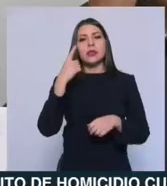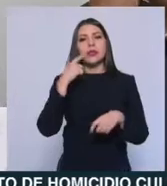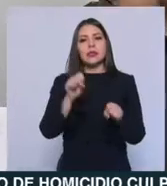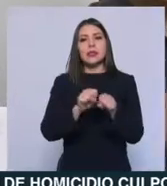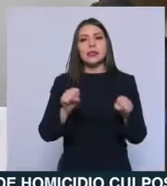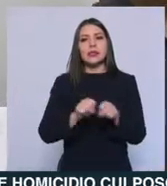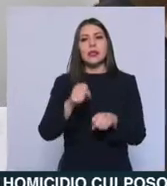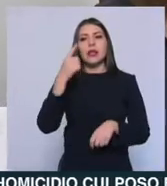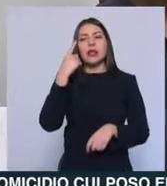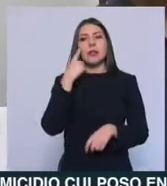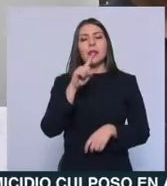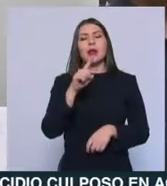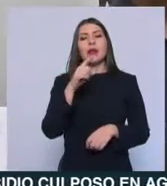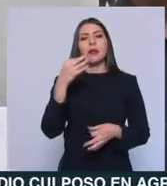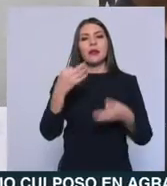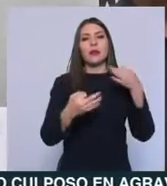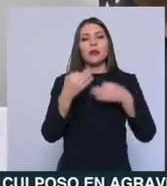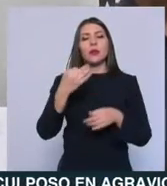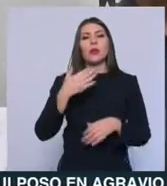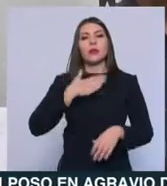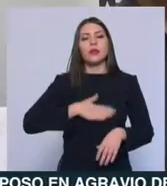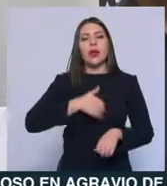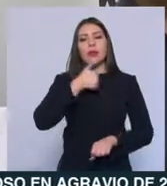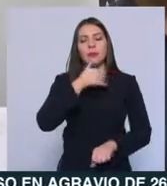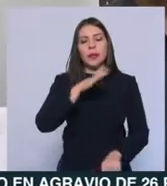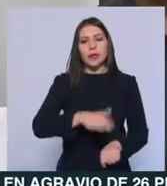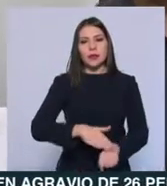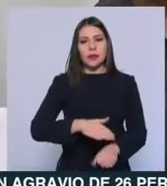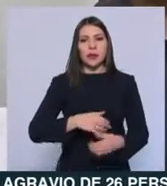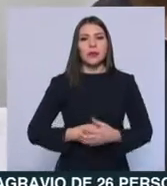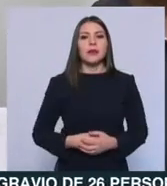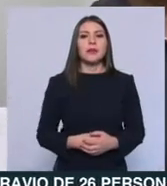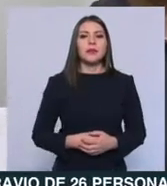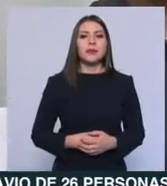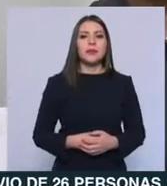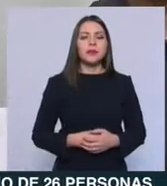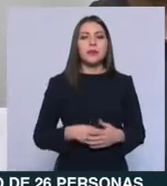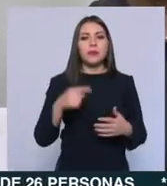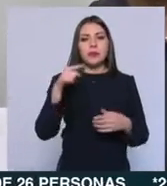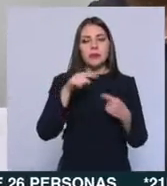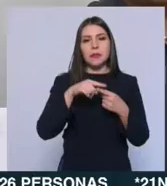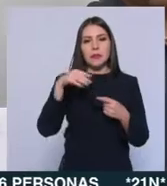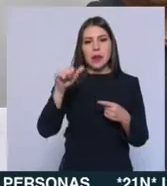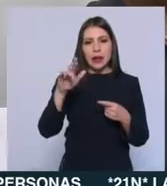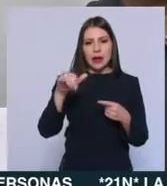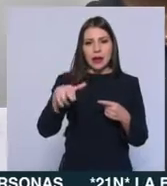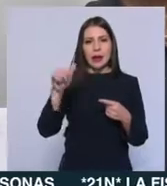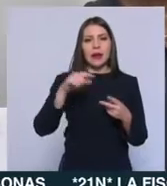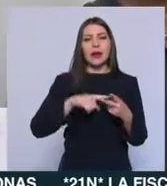Moranchel Pocaterra, Rebeca Gómez Martínez e Irving Espinosa Betanzo son los